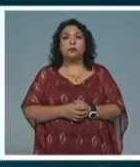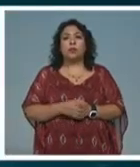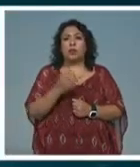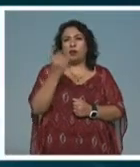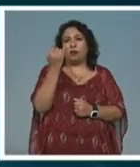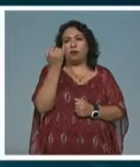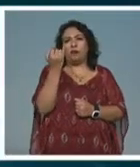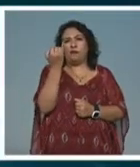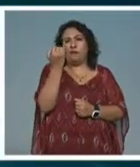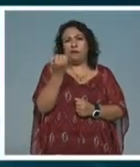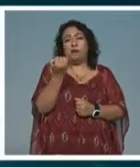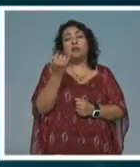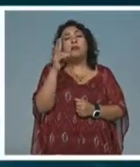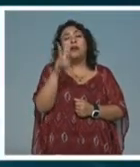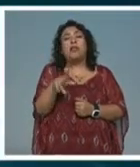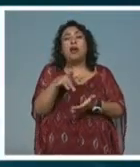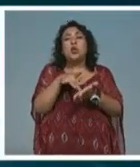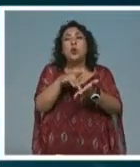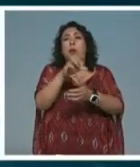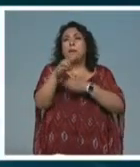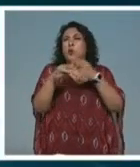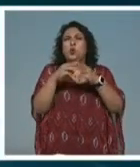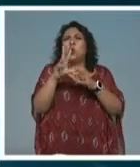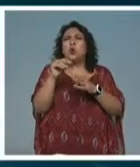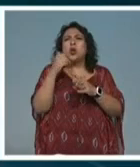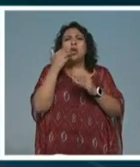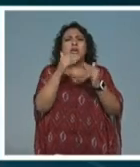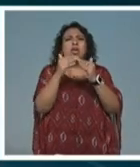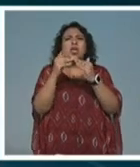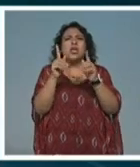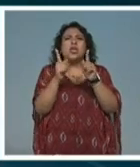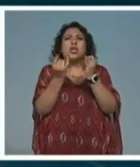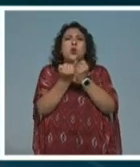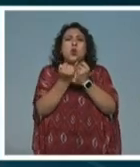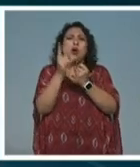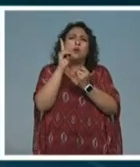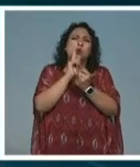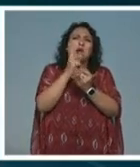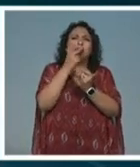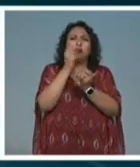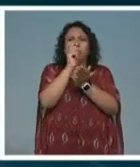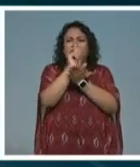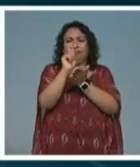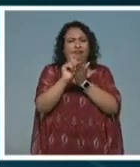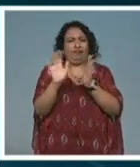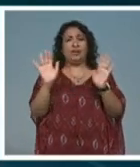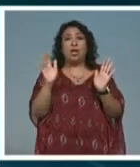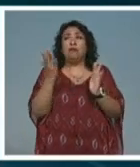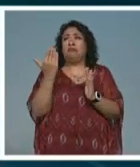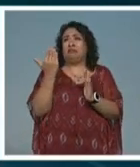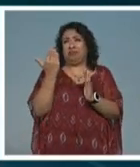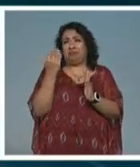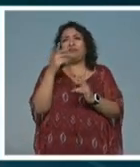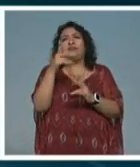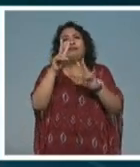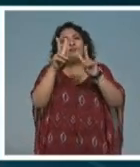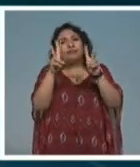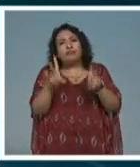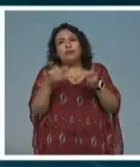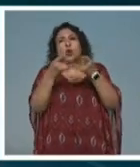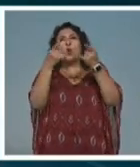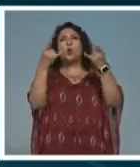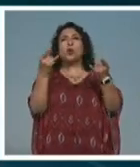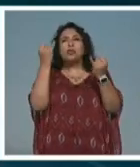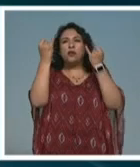Flaco favor le hemos hecho al mundo al no tratar por igual a las escritoras y a los escritores. Hasta hace no mucho, cuando se hablaba del